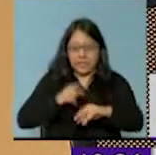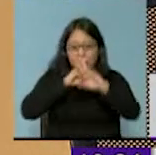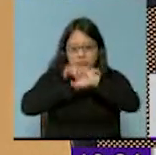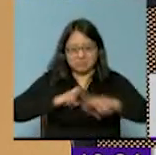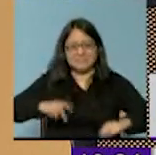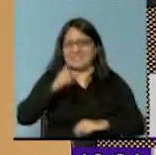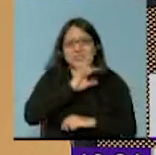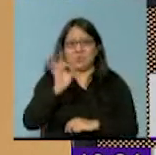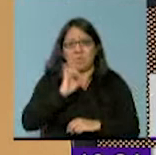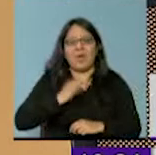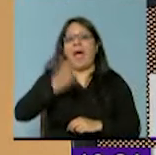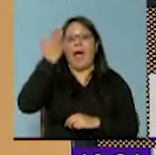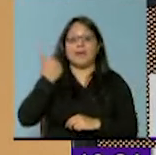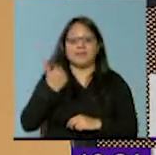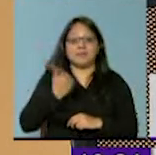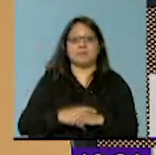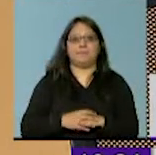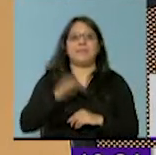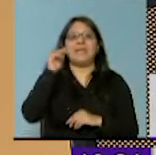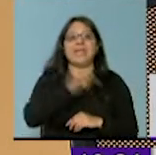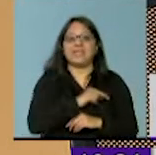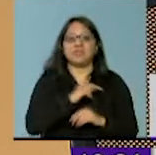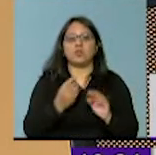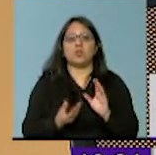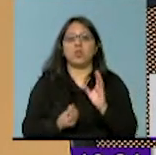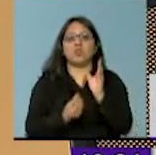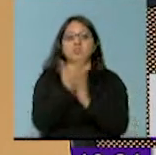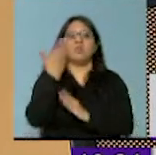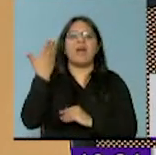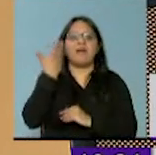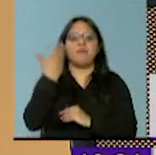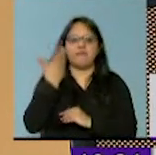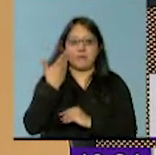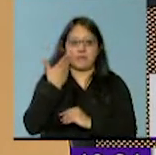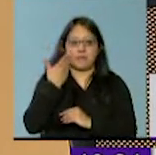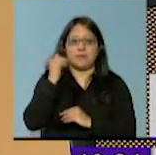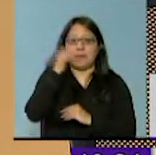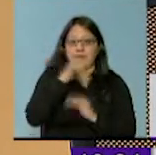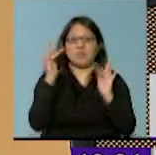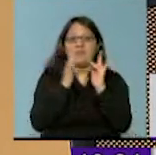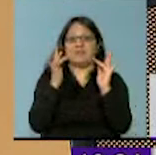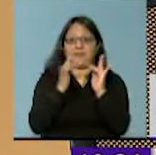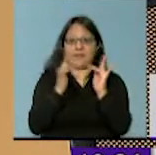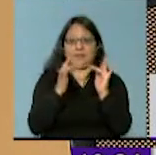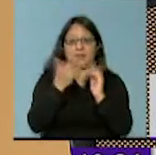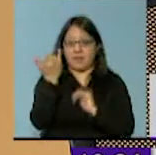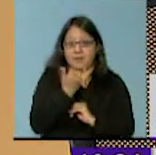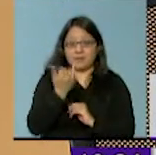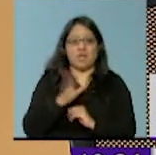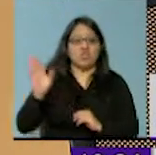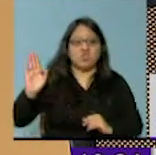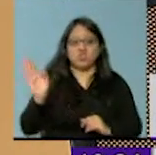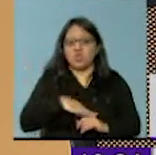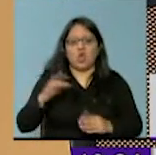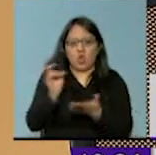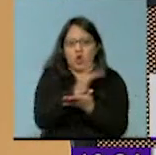no. Esta es la publicación en redes sociales. Esto está en internet, esto está digitalizado, esto